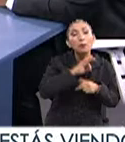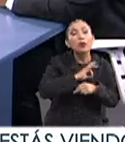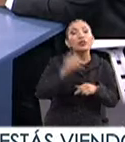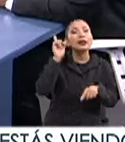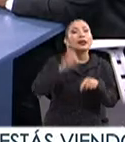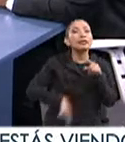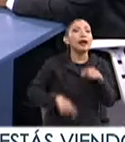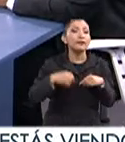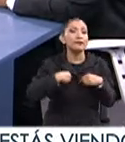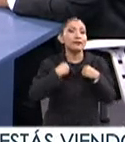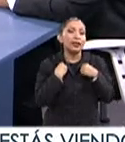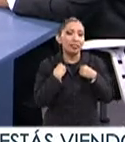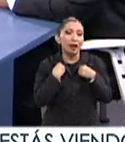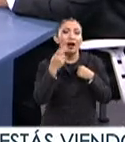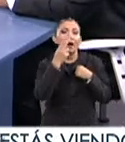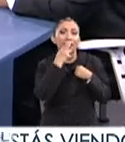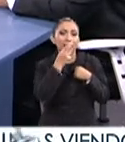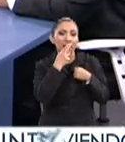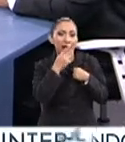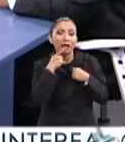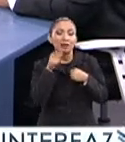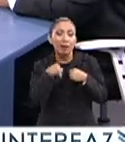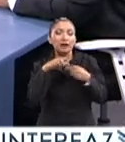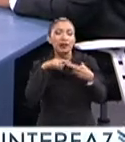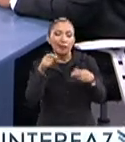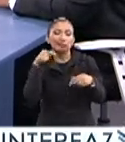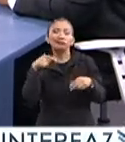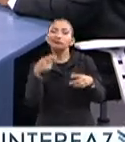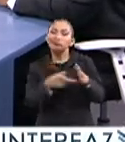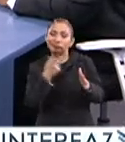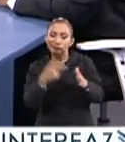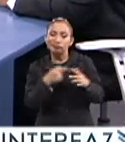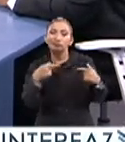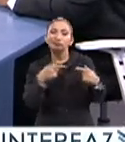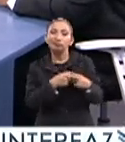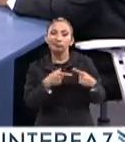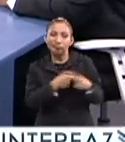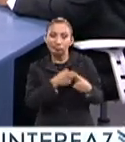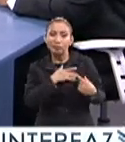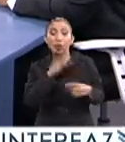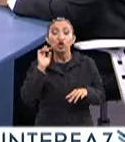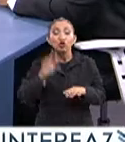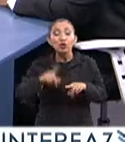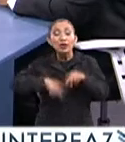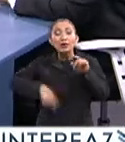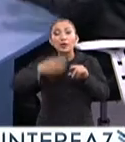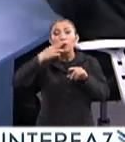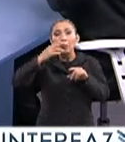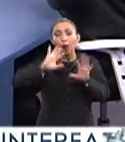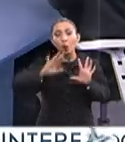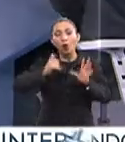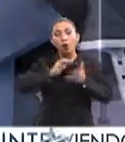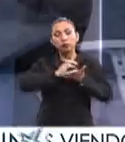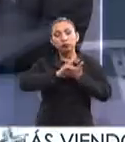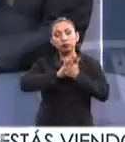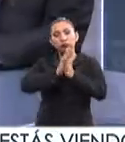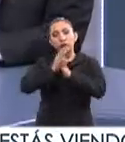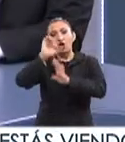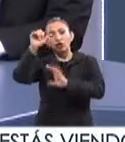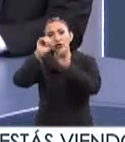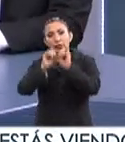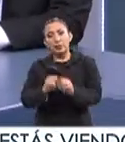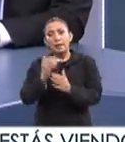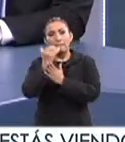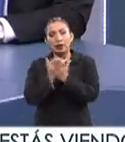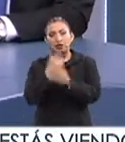puede eliminar y es el más relacionado con infartos, sin duda alguna. Al dejar de fumar, en automático ya entras en otro sistema